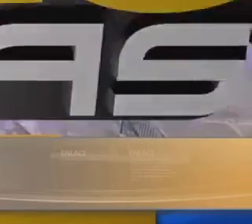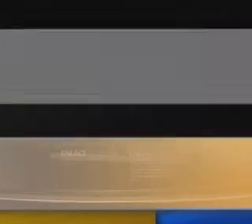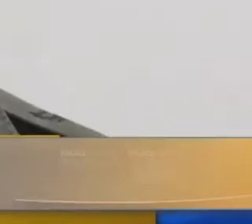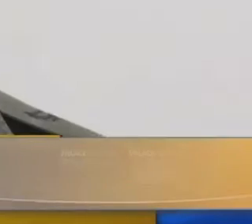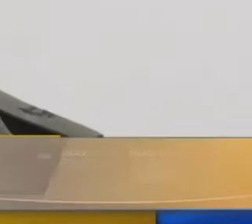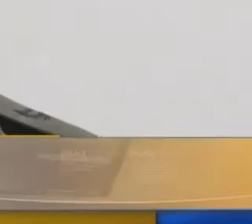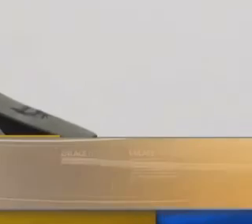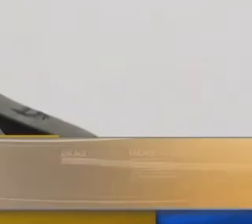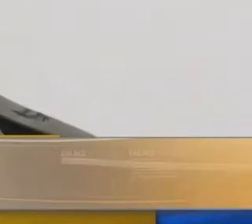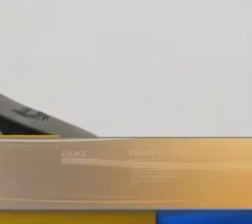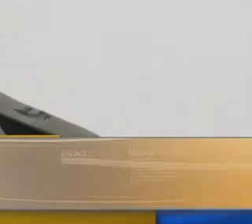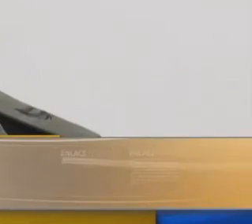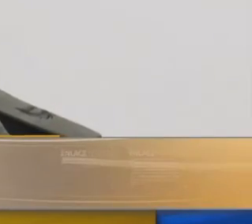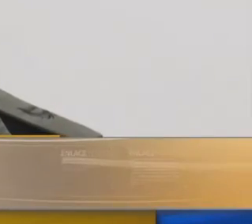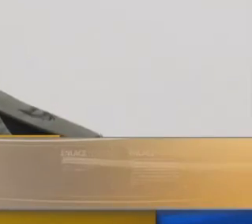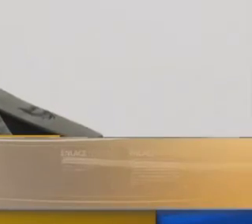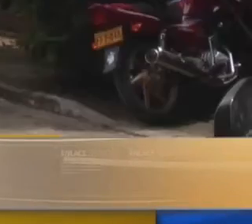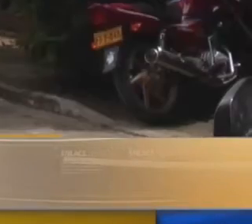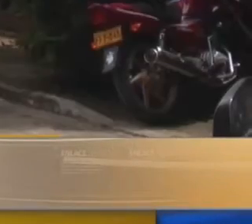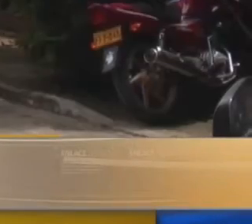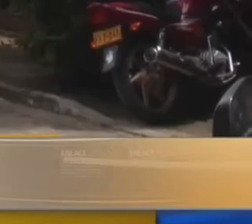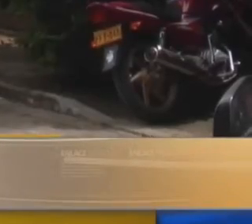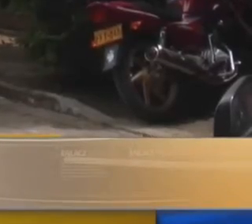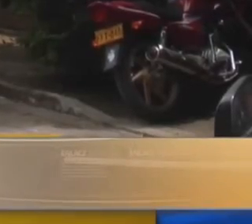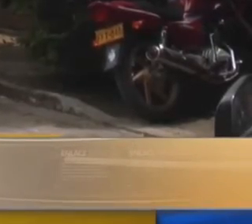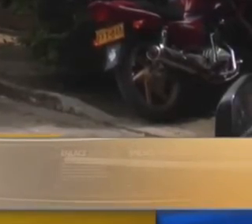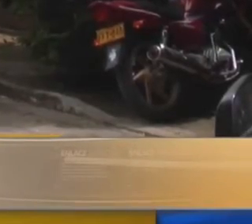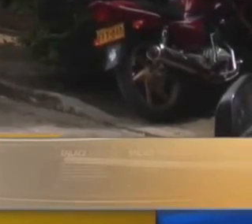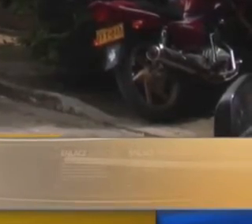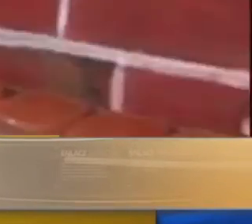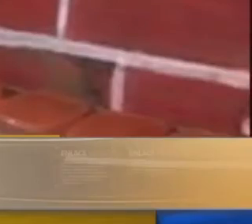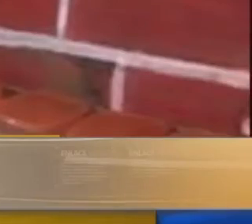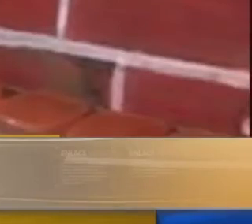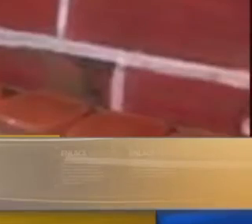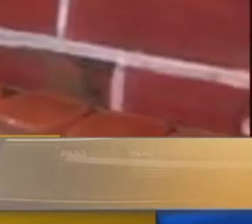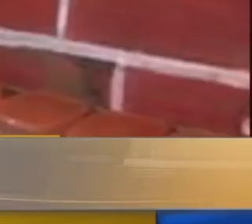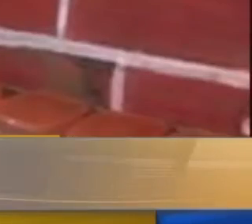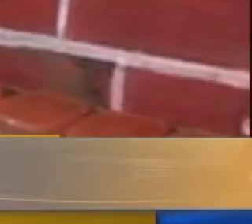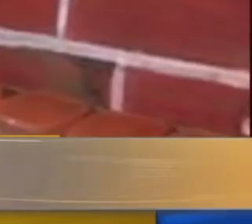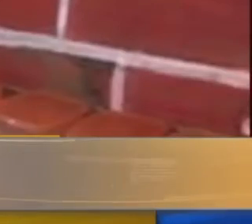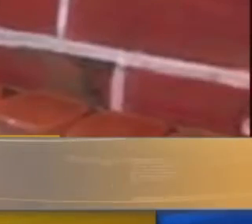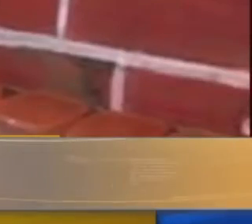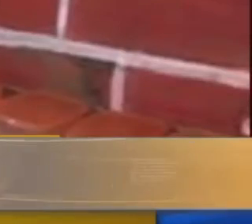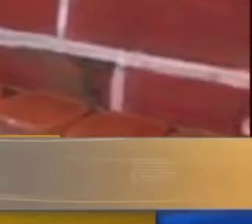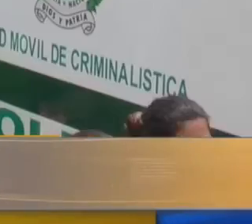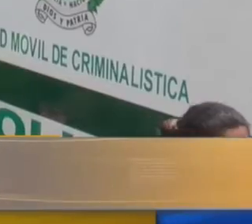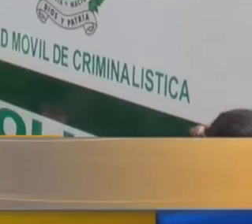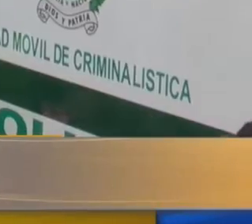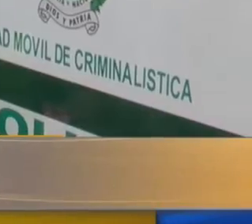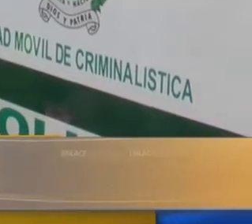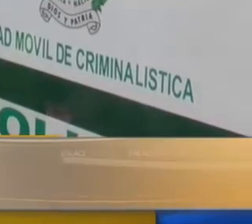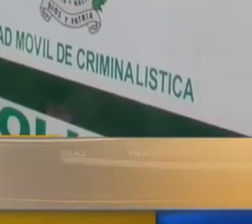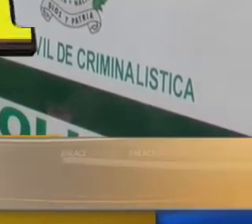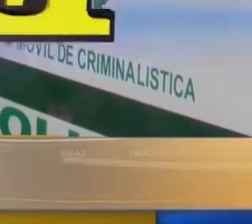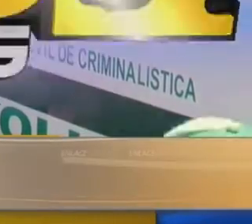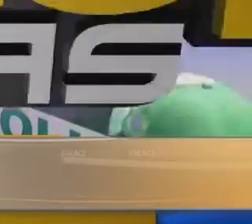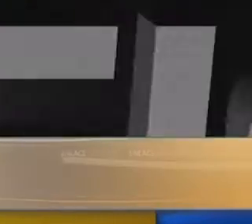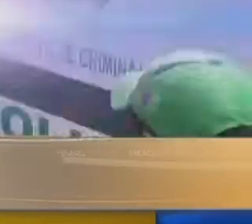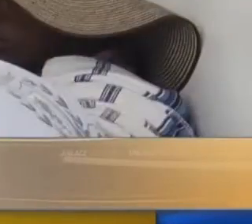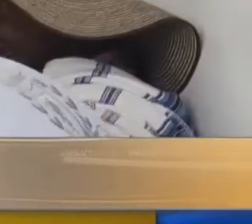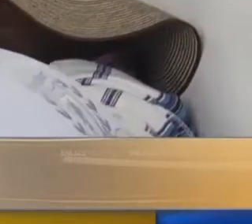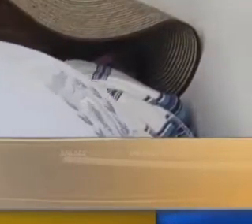pesos. Policía Nacional asegura que la muerte de un hombre de 32 años en el barrio La Paz esta mañana se dio cuando jugaba con otras personas a la ruleta